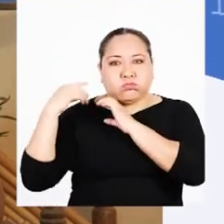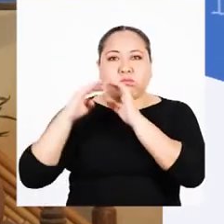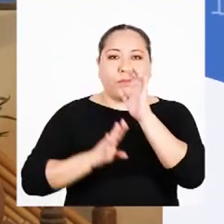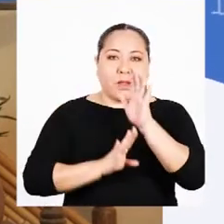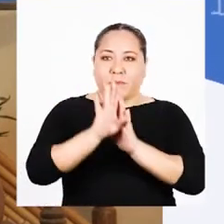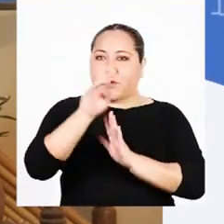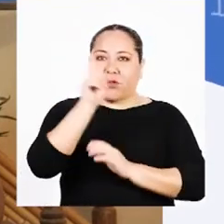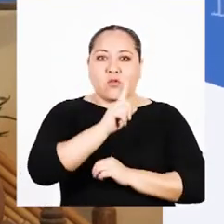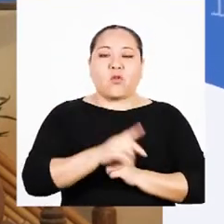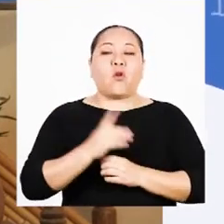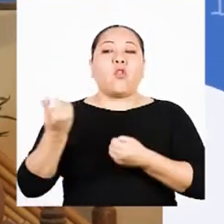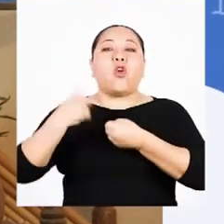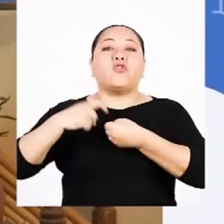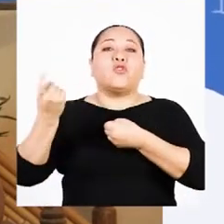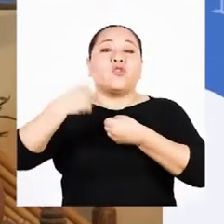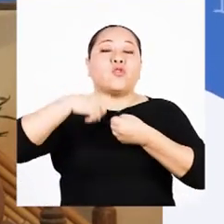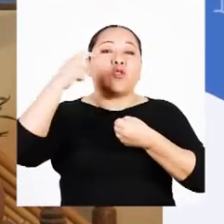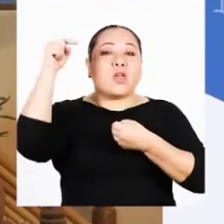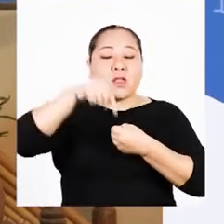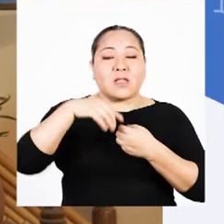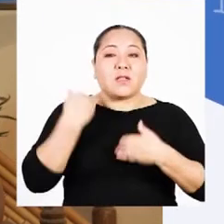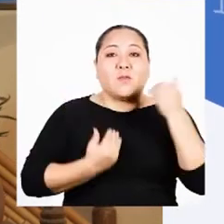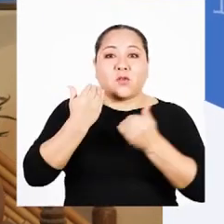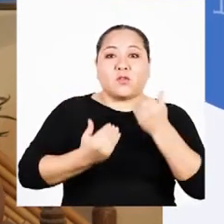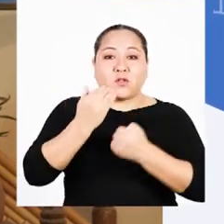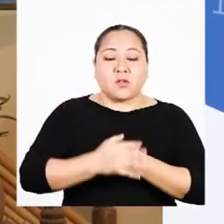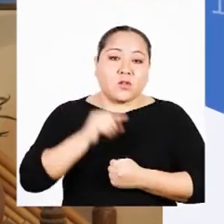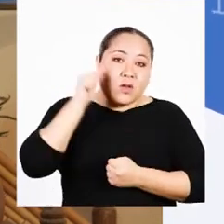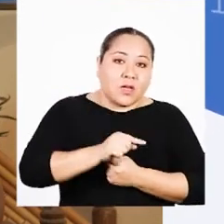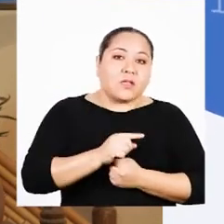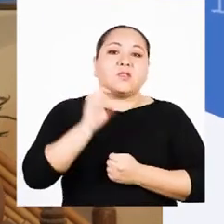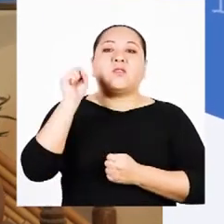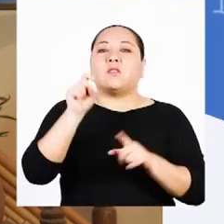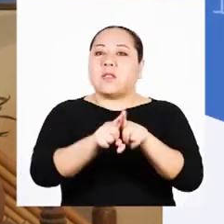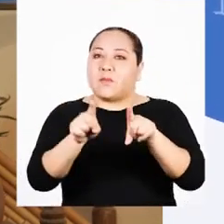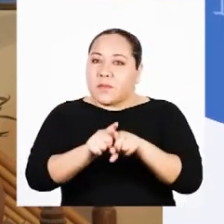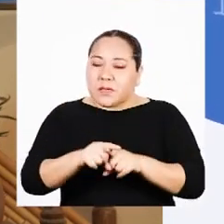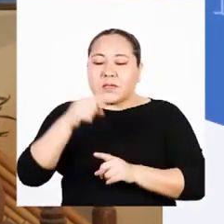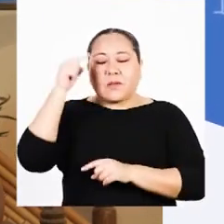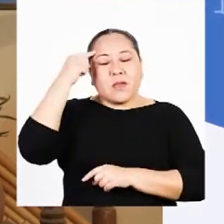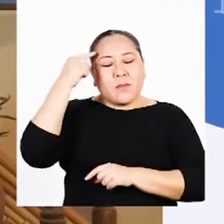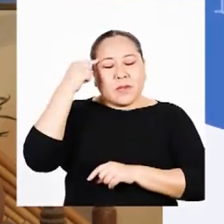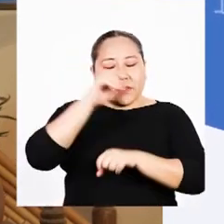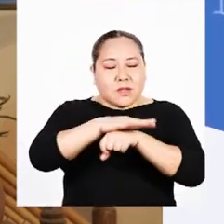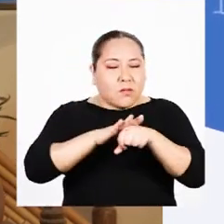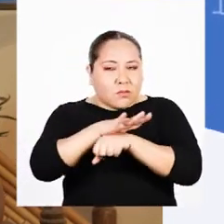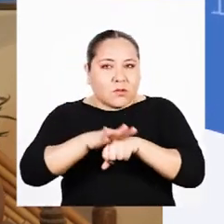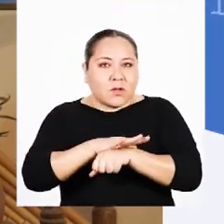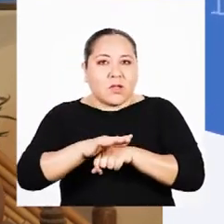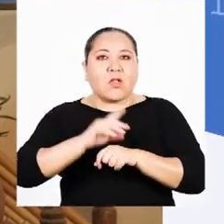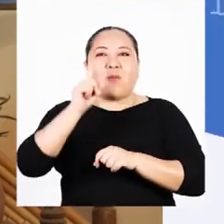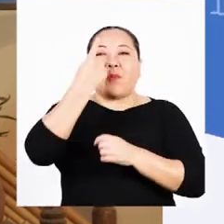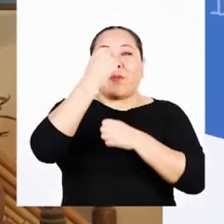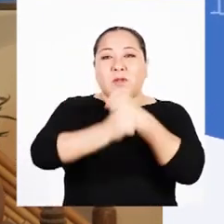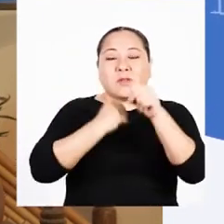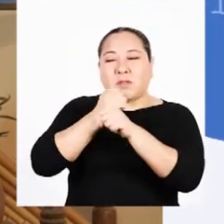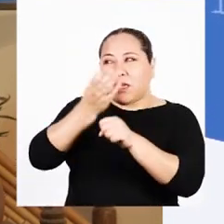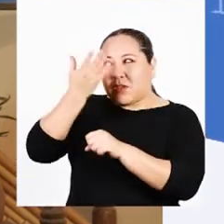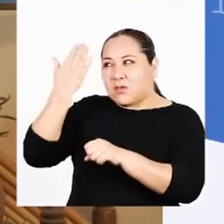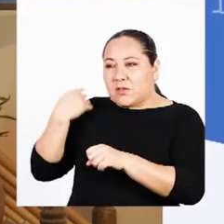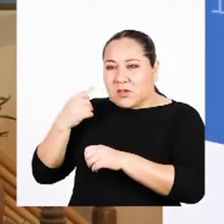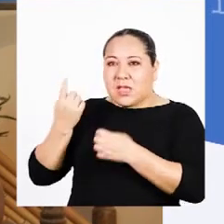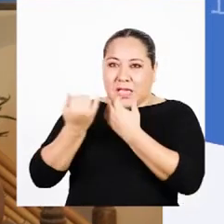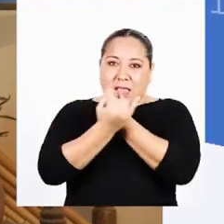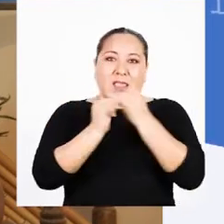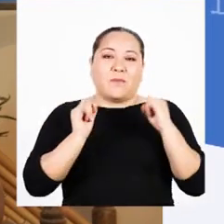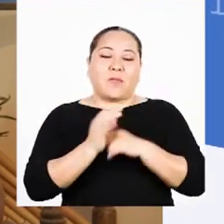pesada para el progreso y los incluyeron en ese proceso, tal y como se había ideado en los primeros años de la